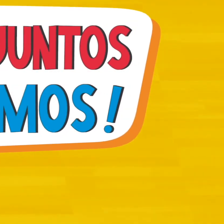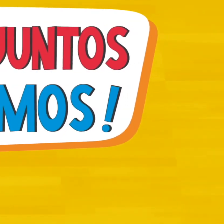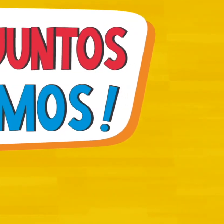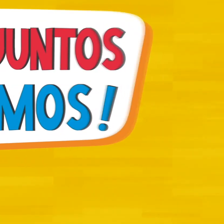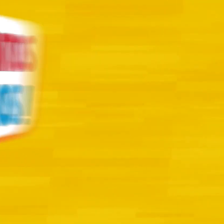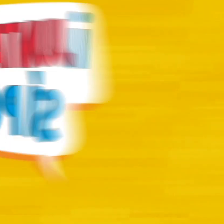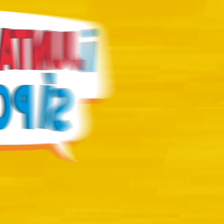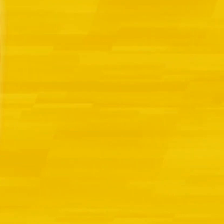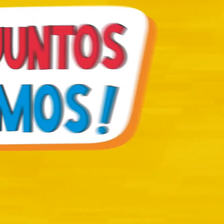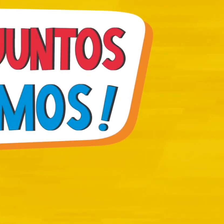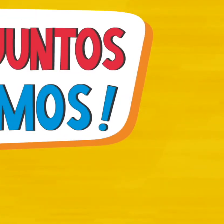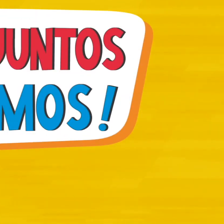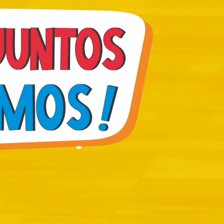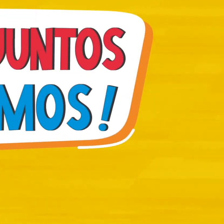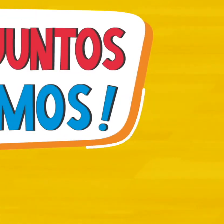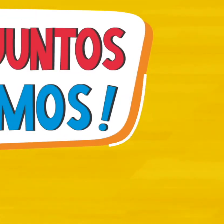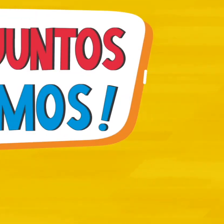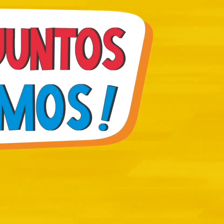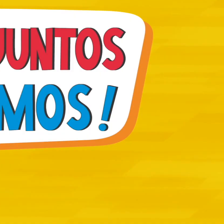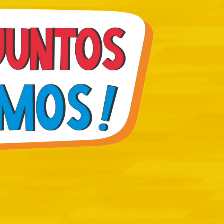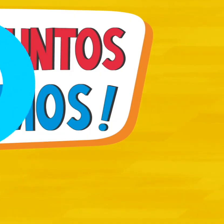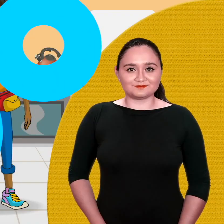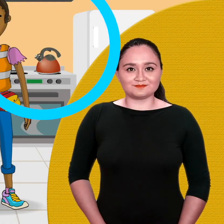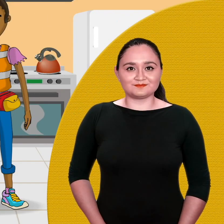Juntas y juntos, sí podemos.